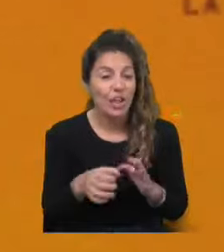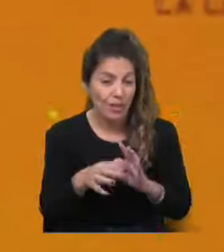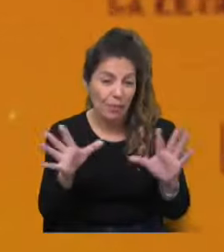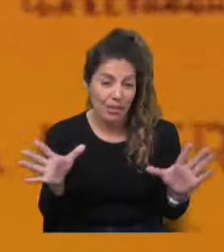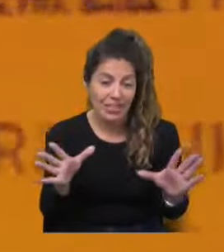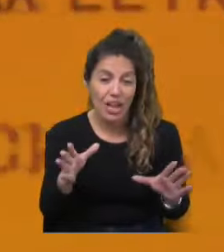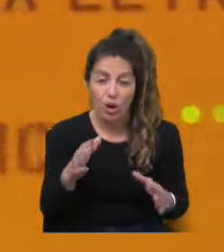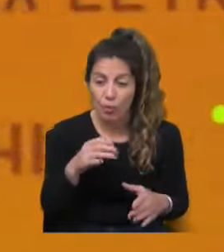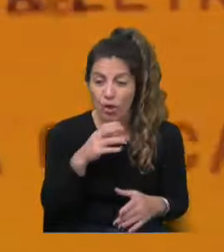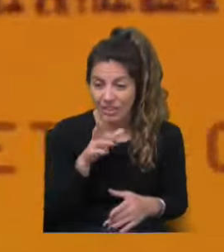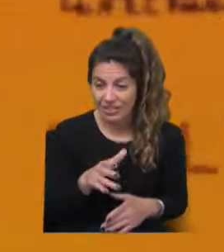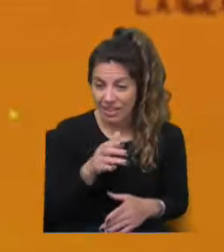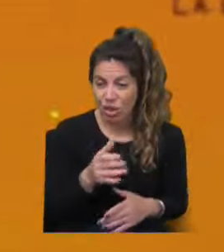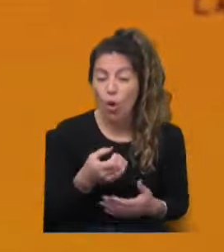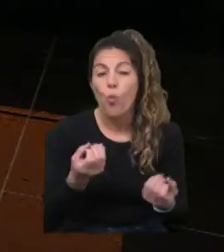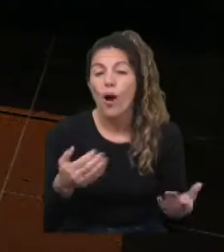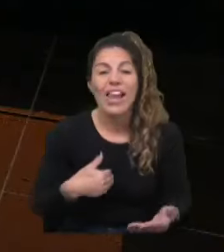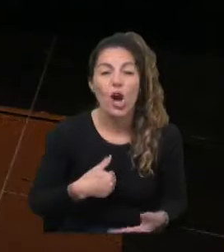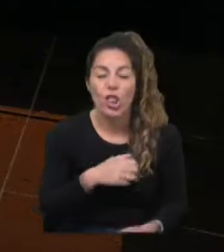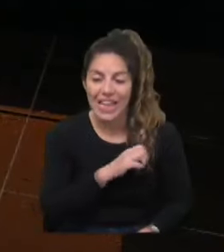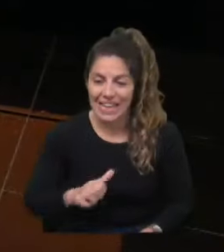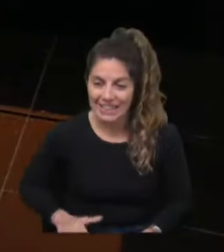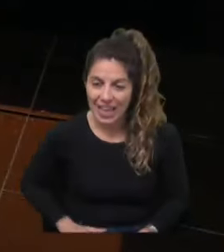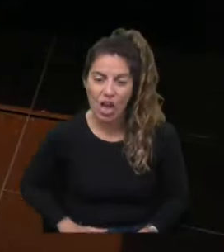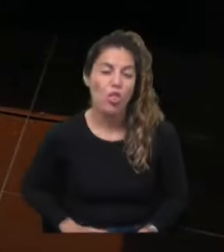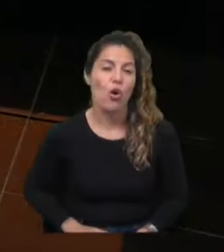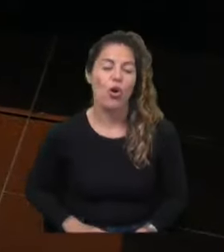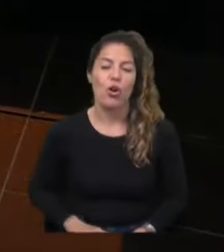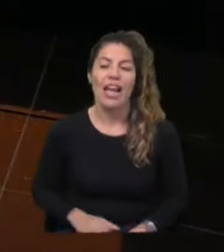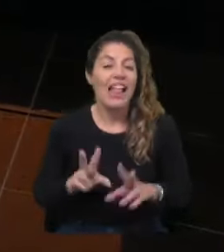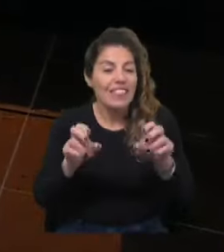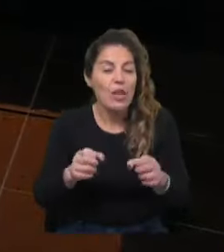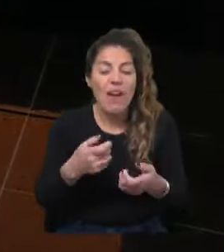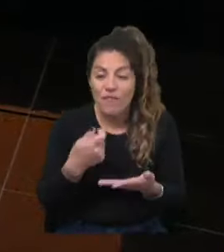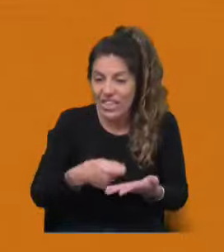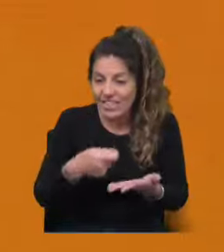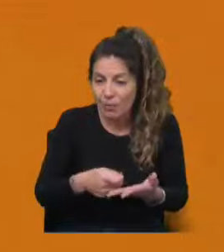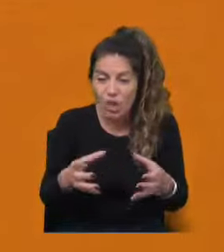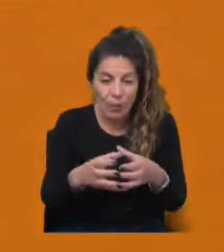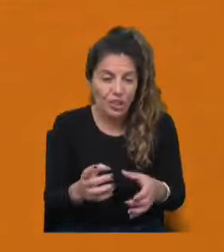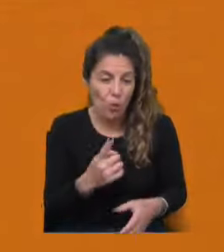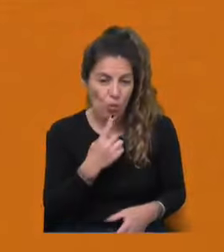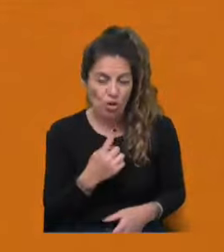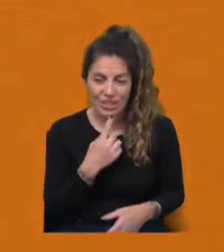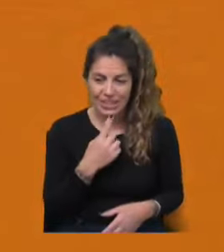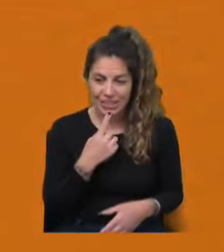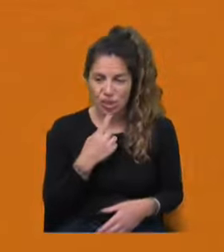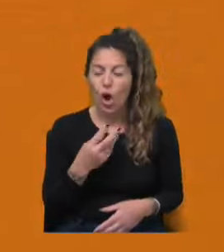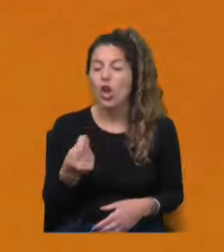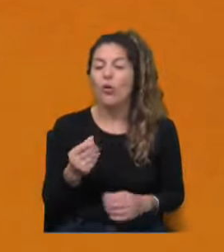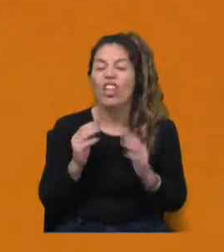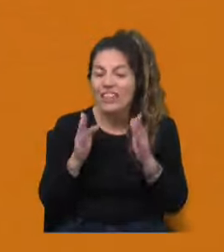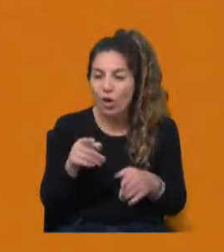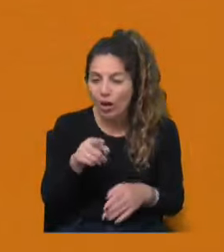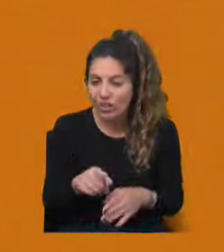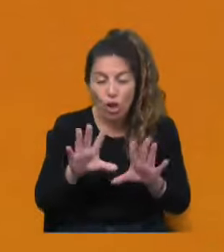como estás trayendo vos, bueno, cuál es el rol del Estado en este sentido, el tema del financiamiento de los partidos políticos y los recursos destinados a